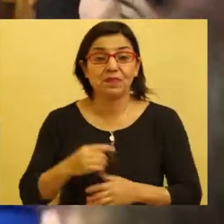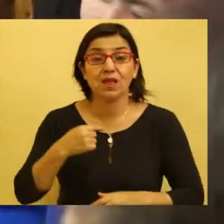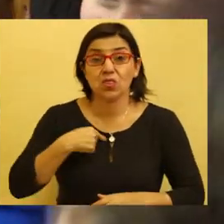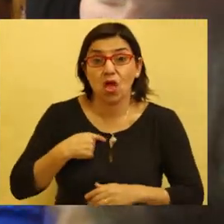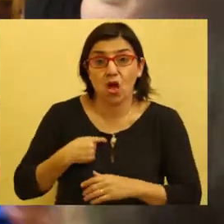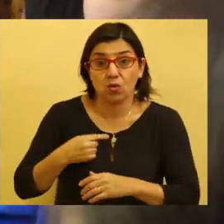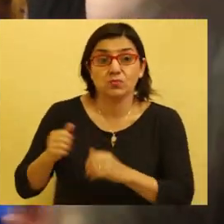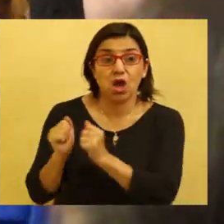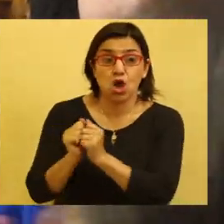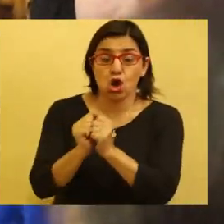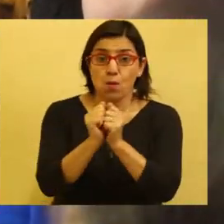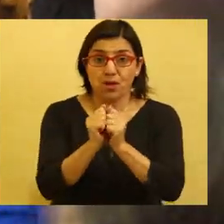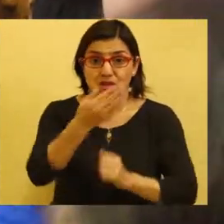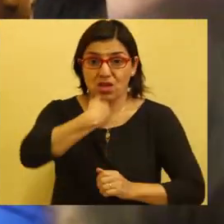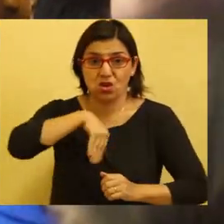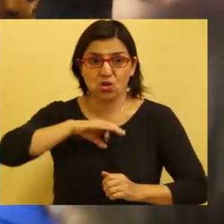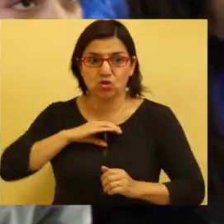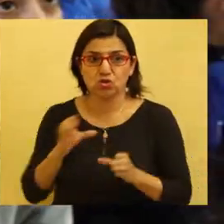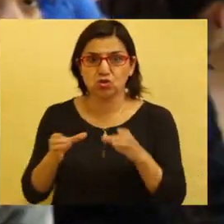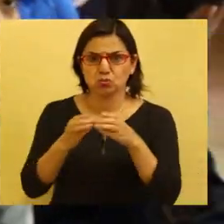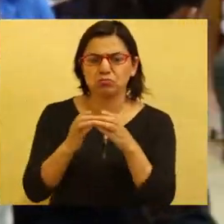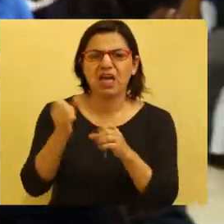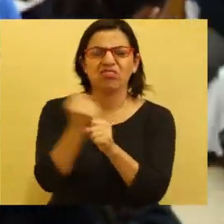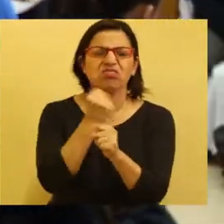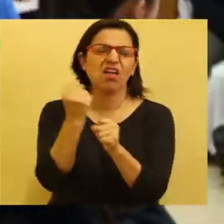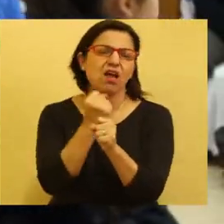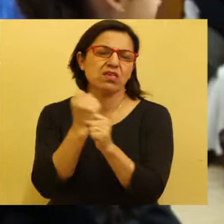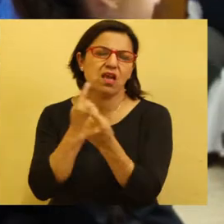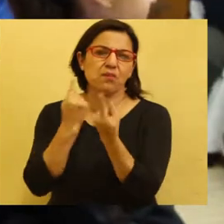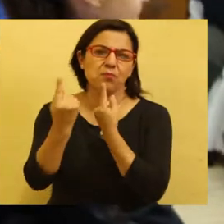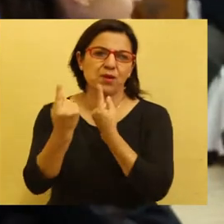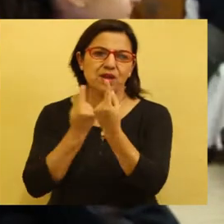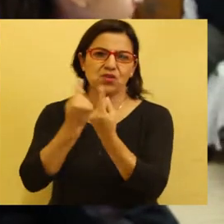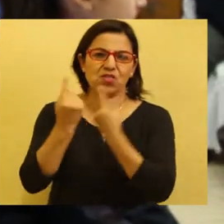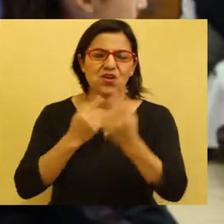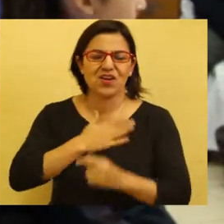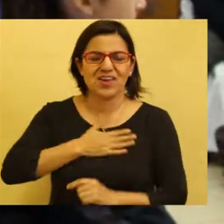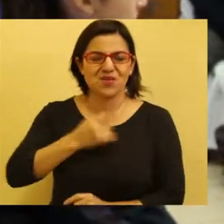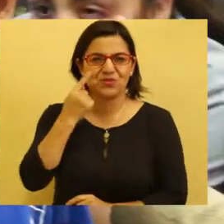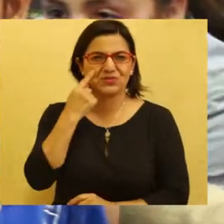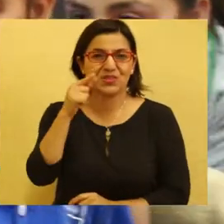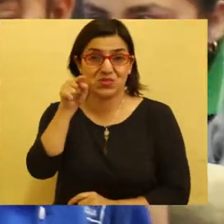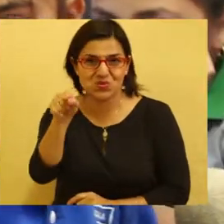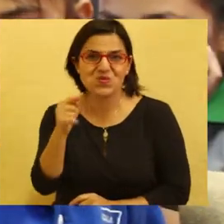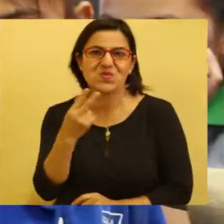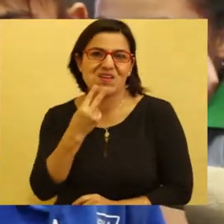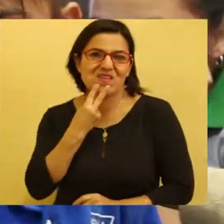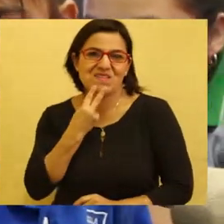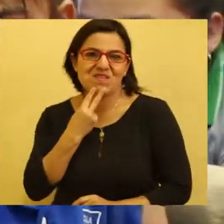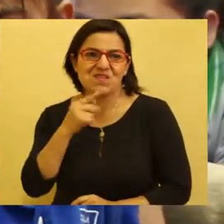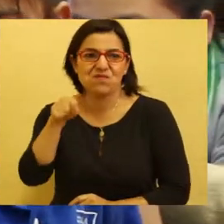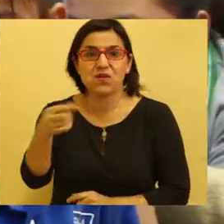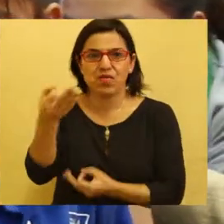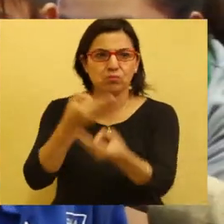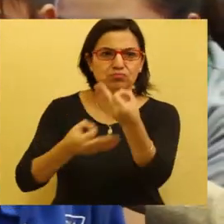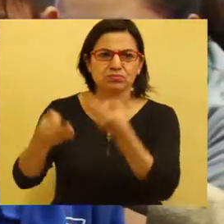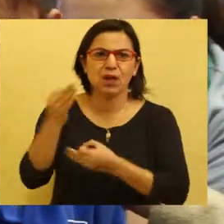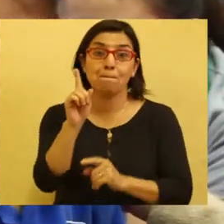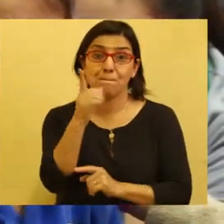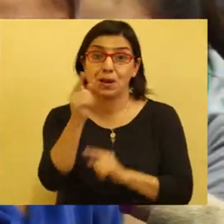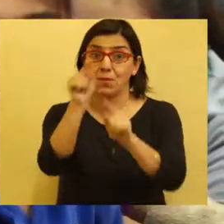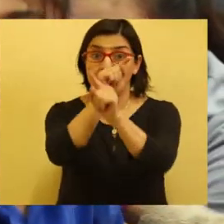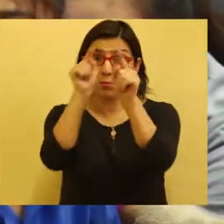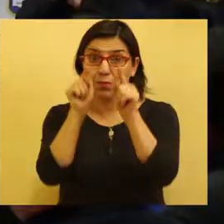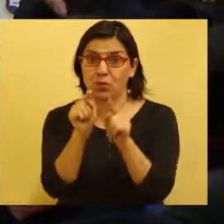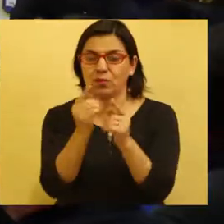Yo soy Nicole y mi compañero es Benjamín. Nosotros somos del taller de periodismo. Queremos conocer más sobre tu vida y tu trabajo.